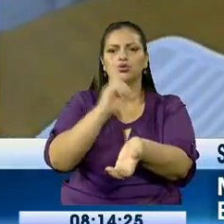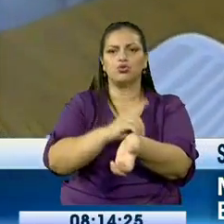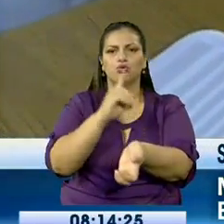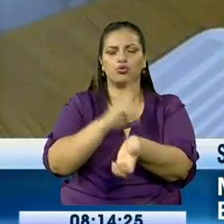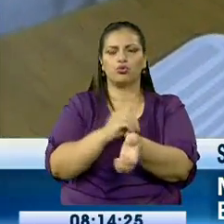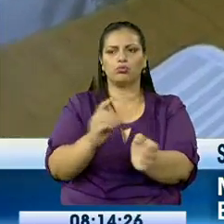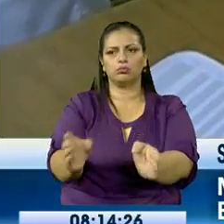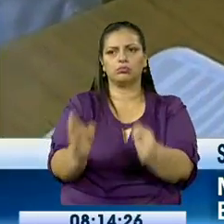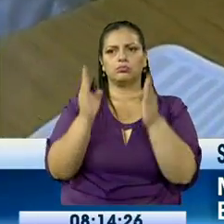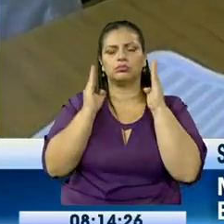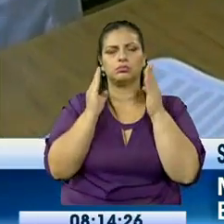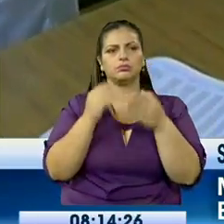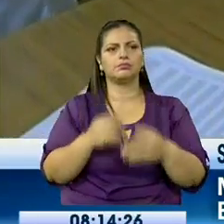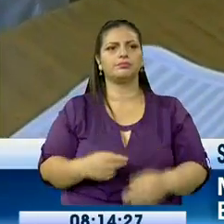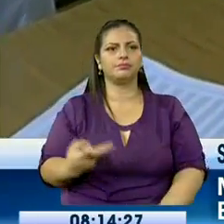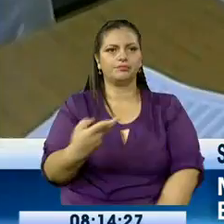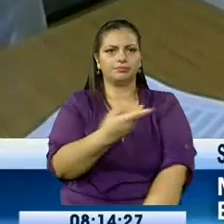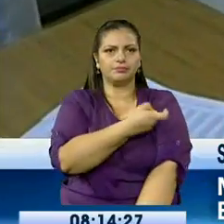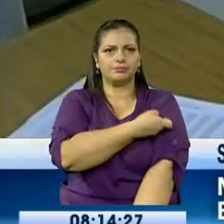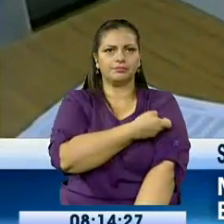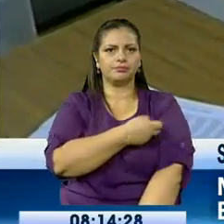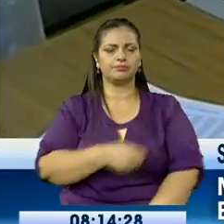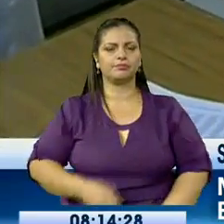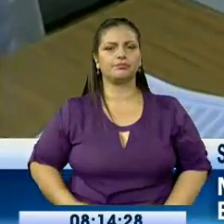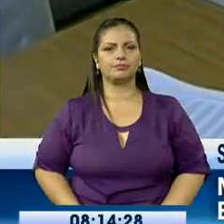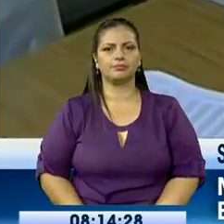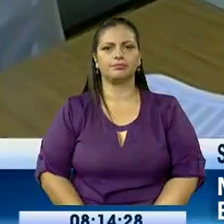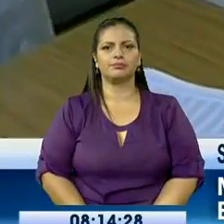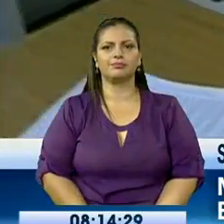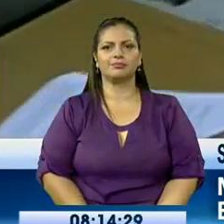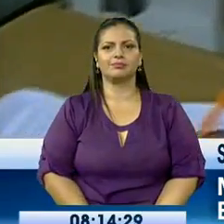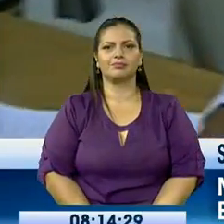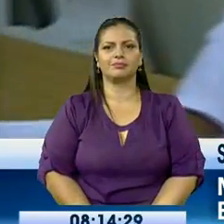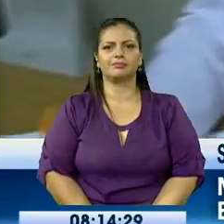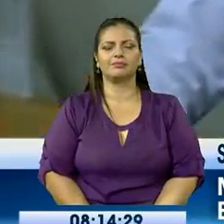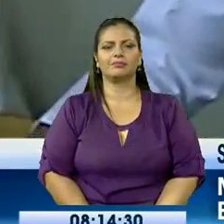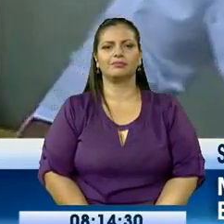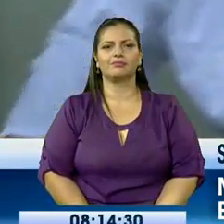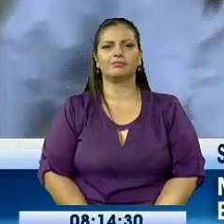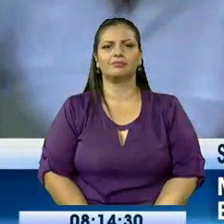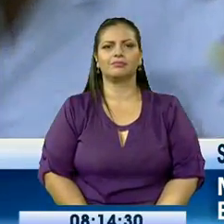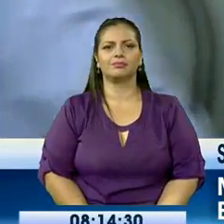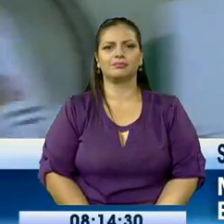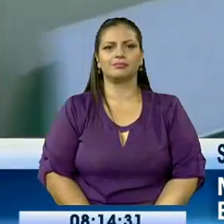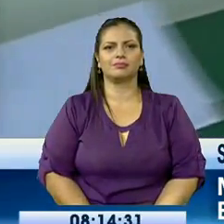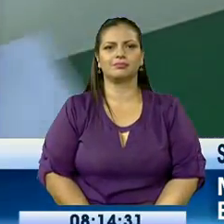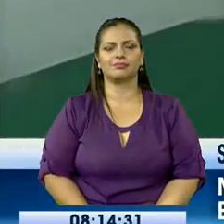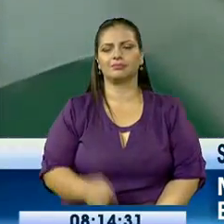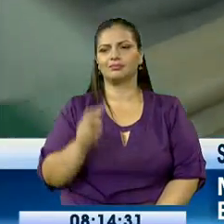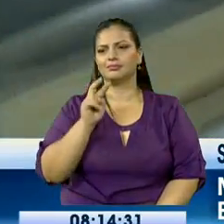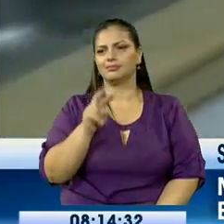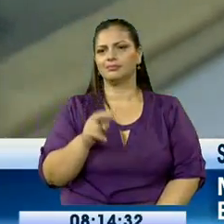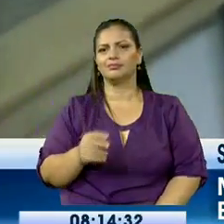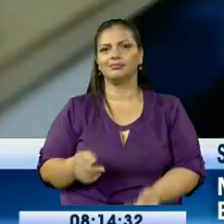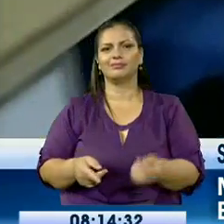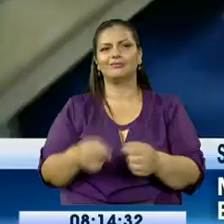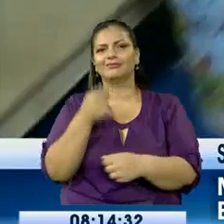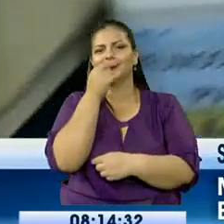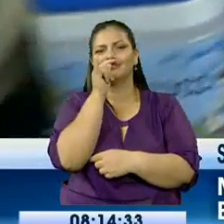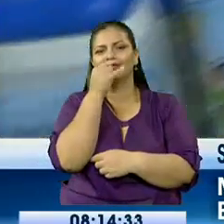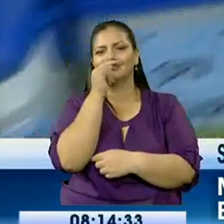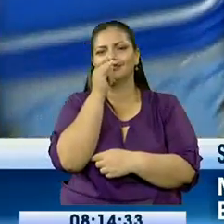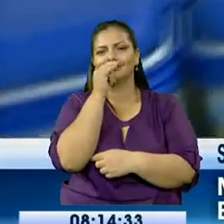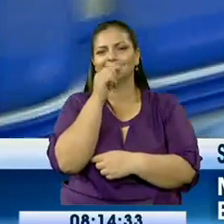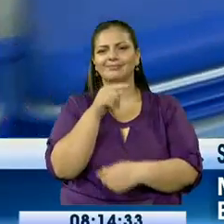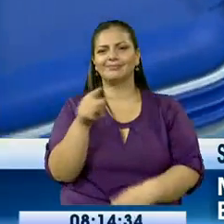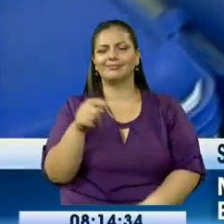dialogando más adelante. Observamos ya al pequeño que lo están preparando para aplicarle la vacuna en